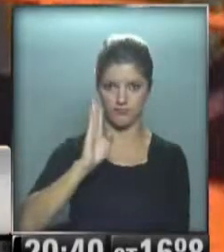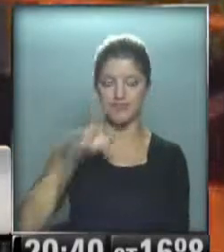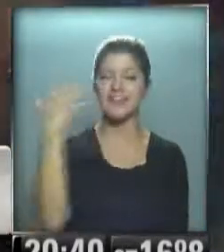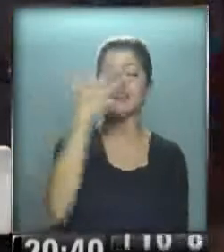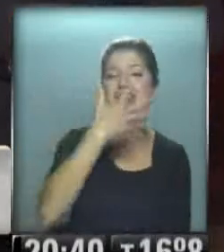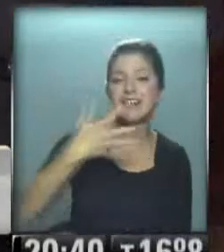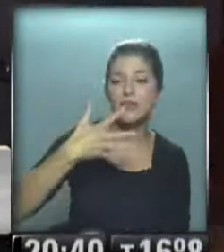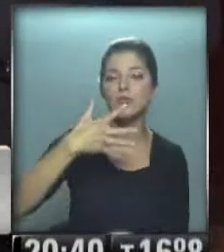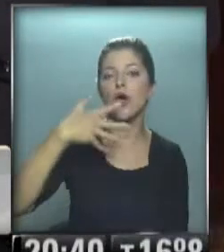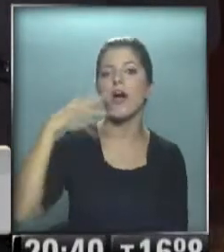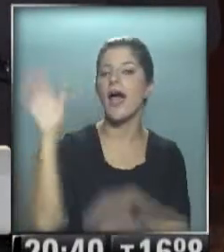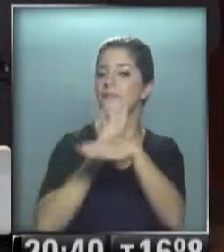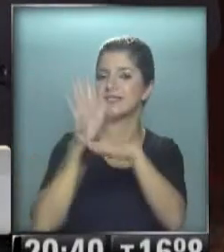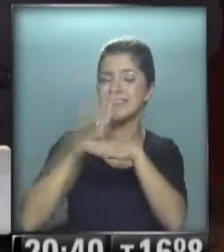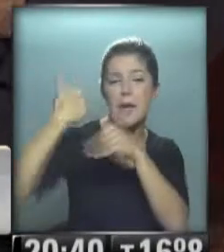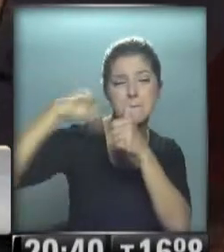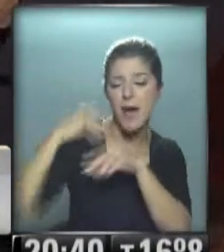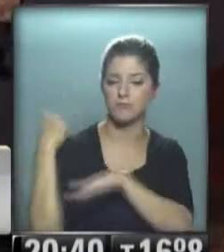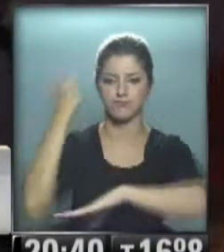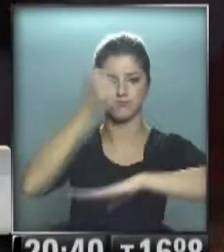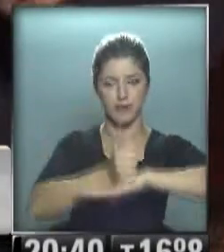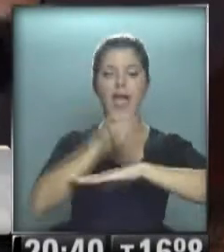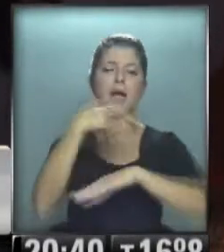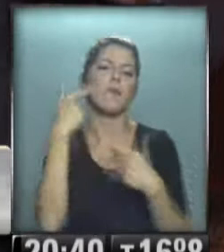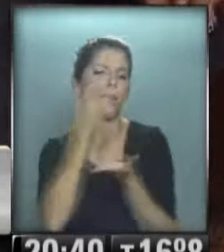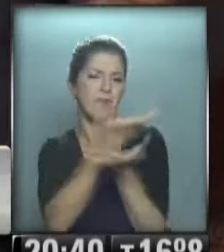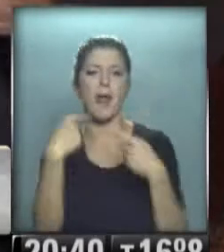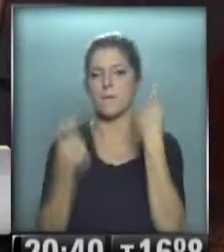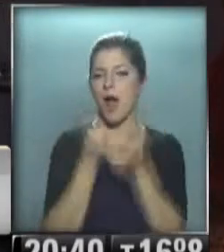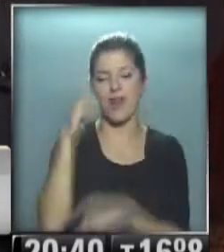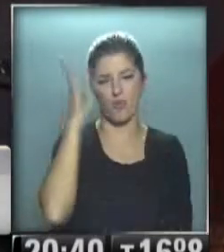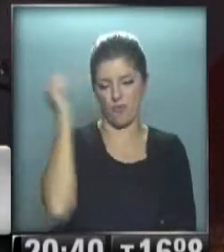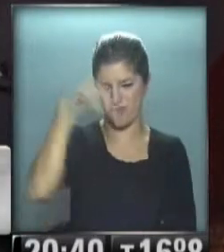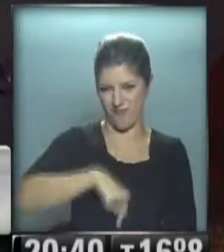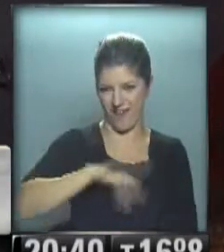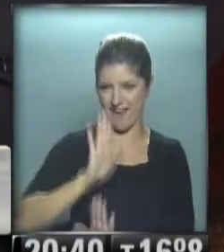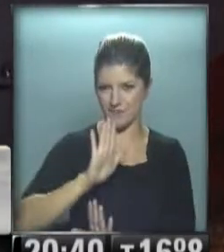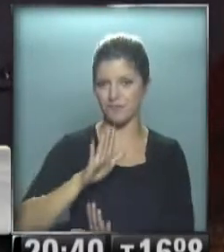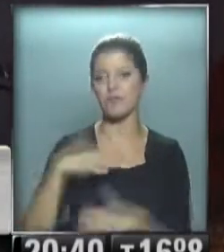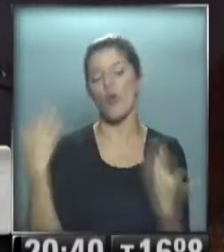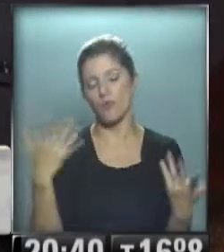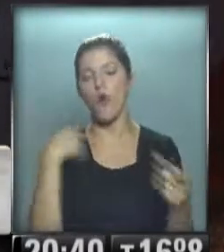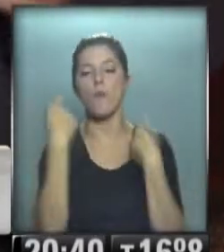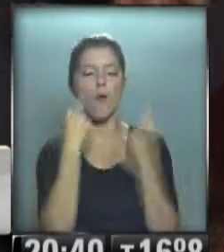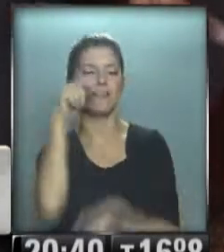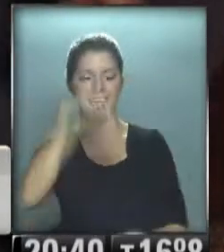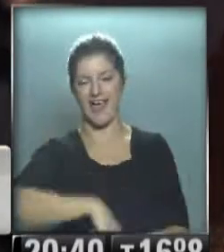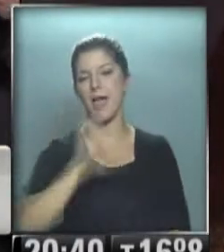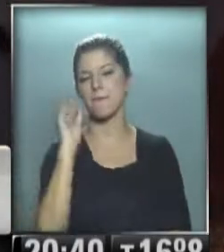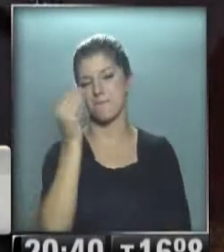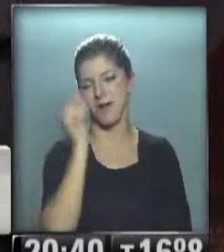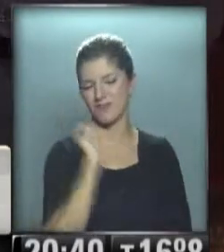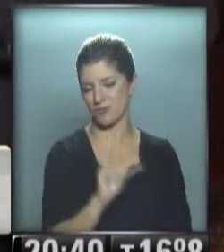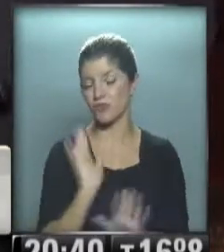500 artistas en escena, donde va a haber danza, bailes típicos, obviamente que mucha samba, capoeira. Y después